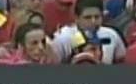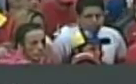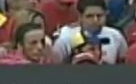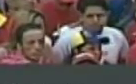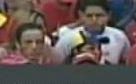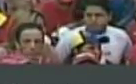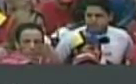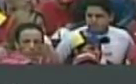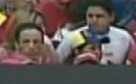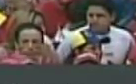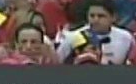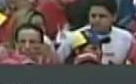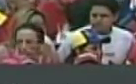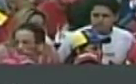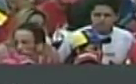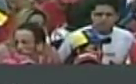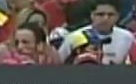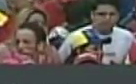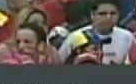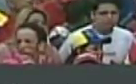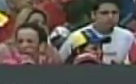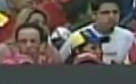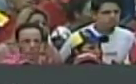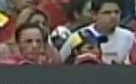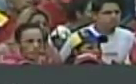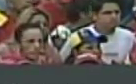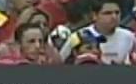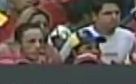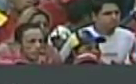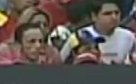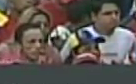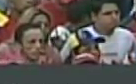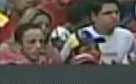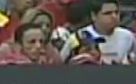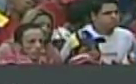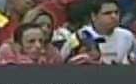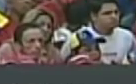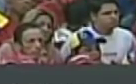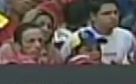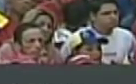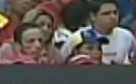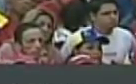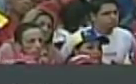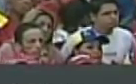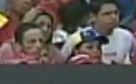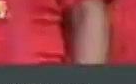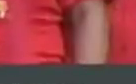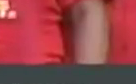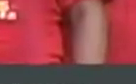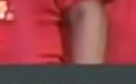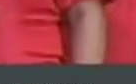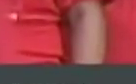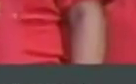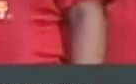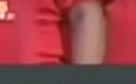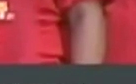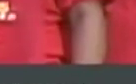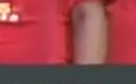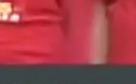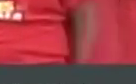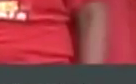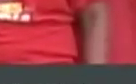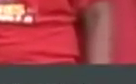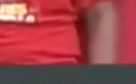reafirmando nuestra voluntad y nuestra lealtad con ese hombre extraordinario, con ese hombre que es